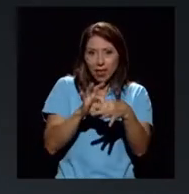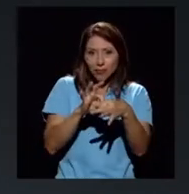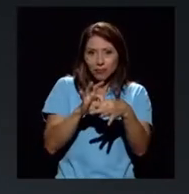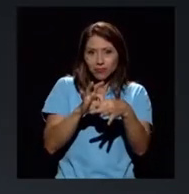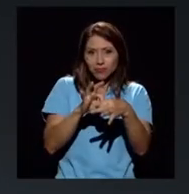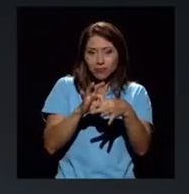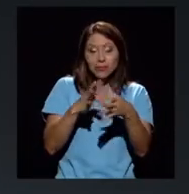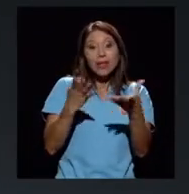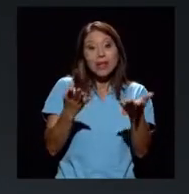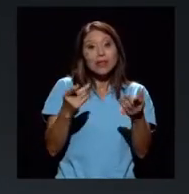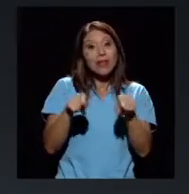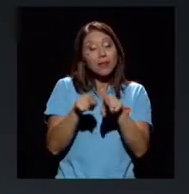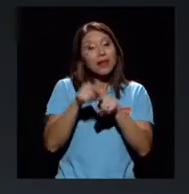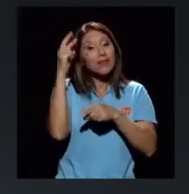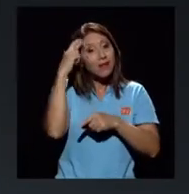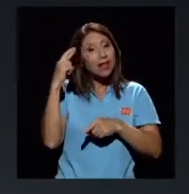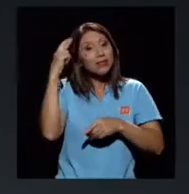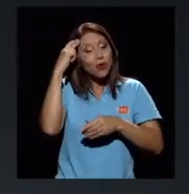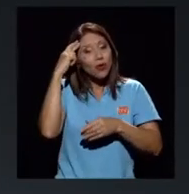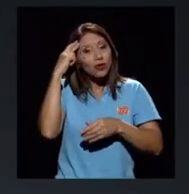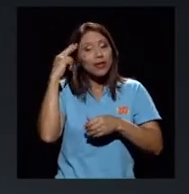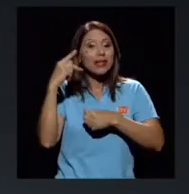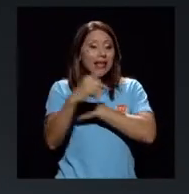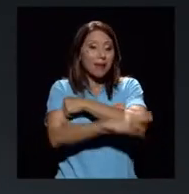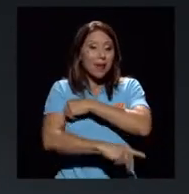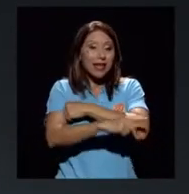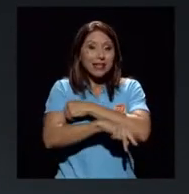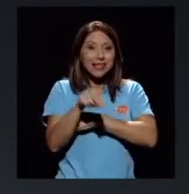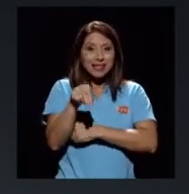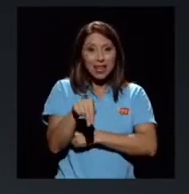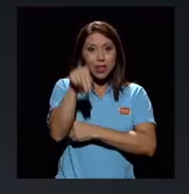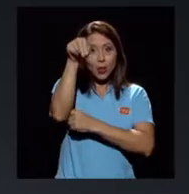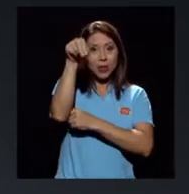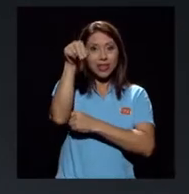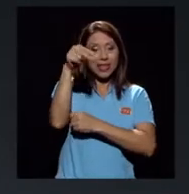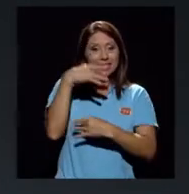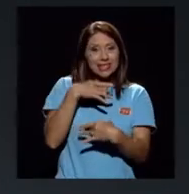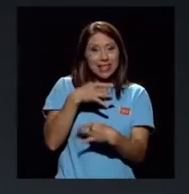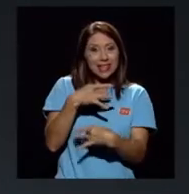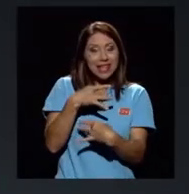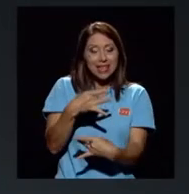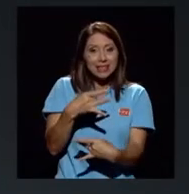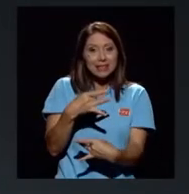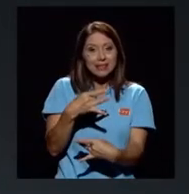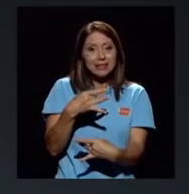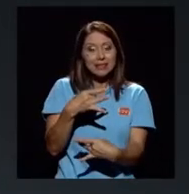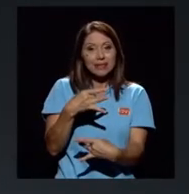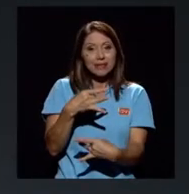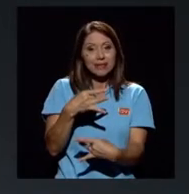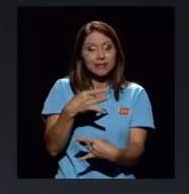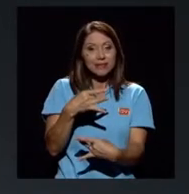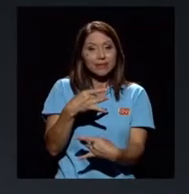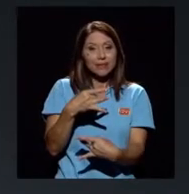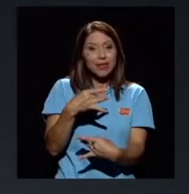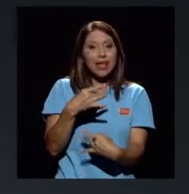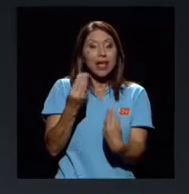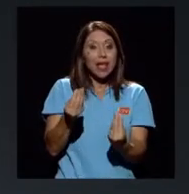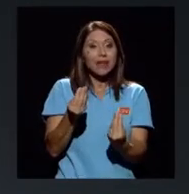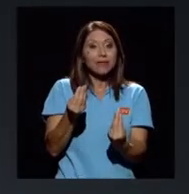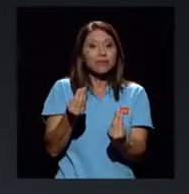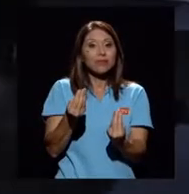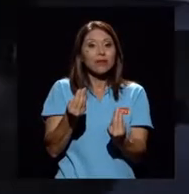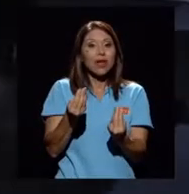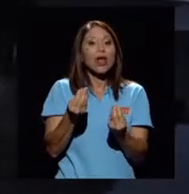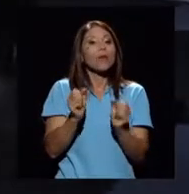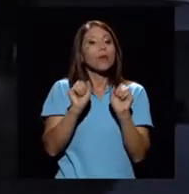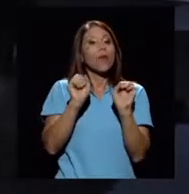del norte, para decirlo de alguna manera, se interesan en donar para conservación en el